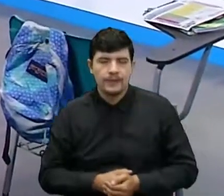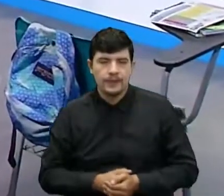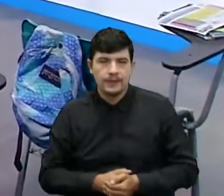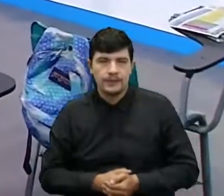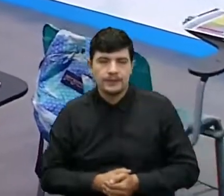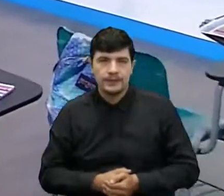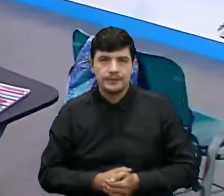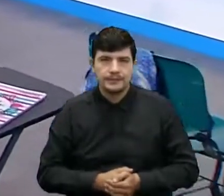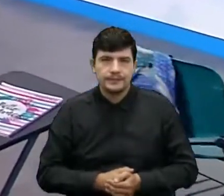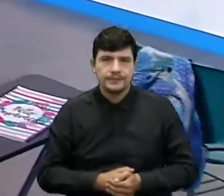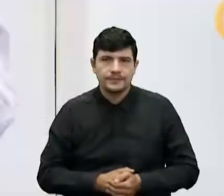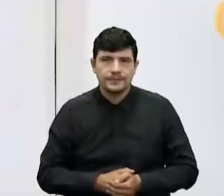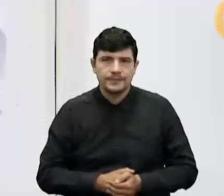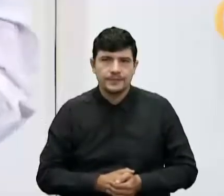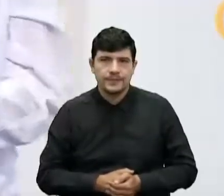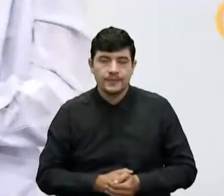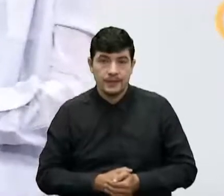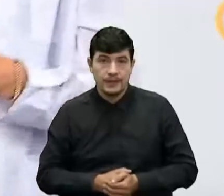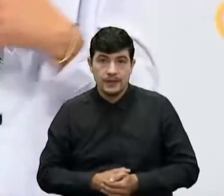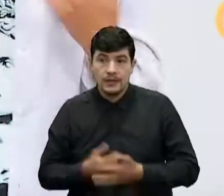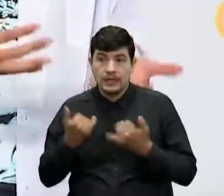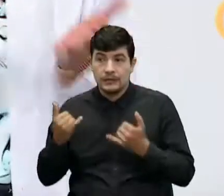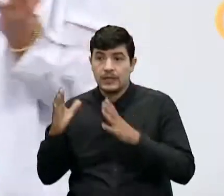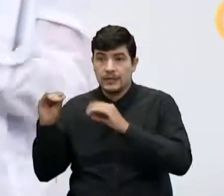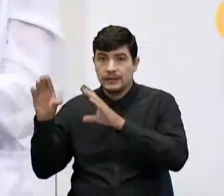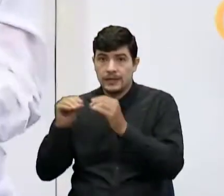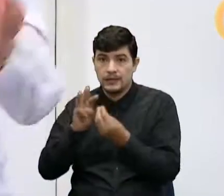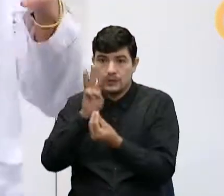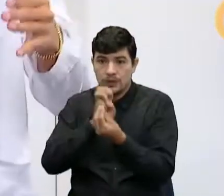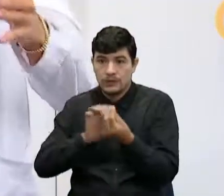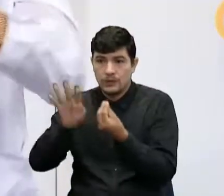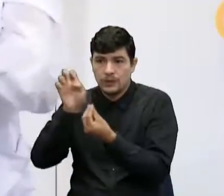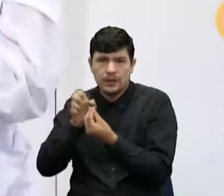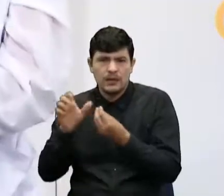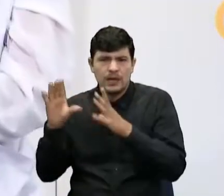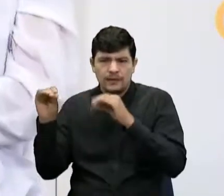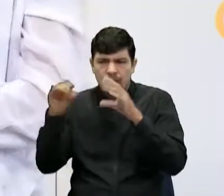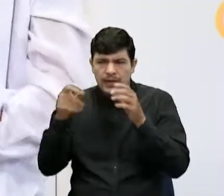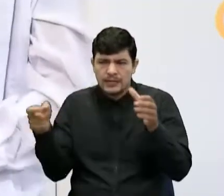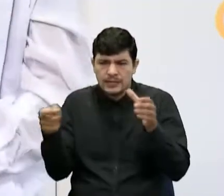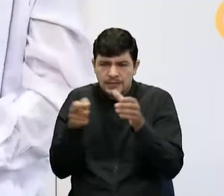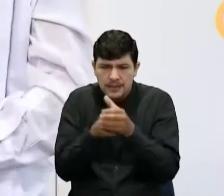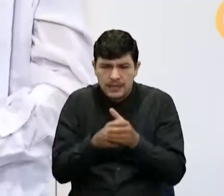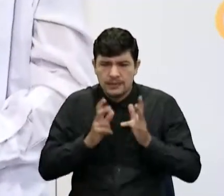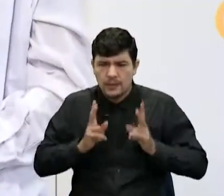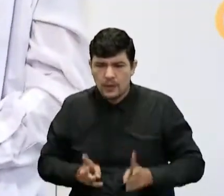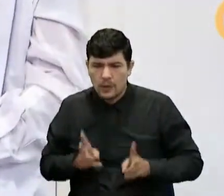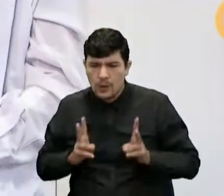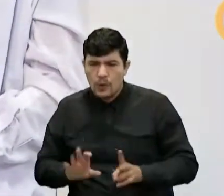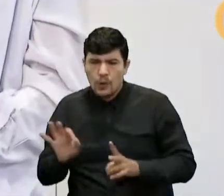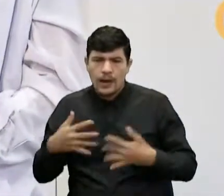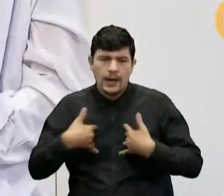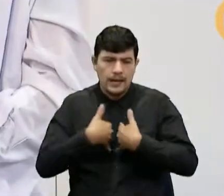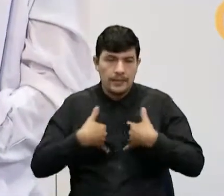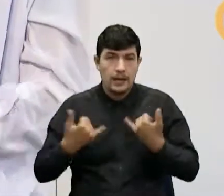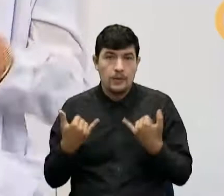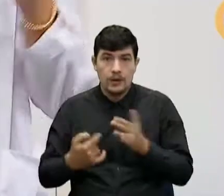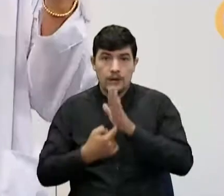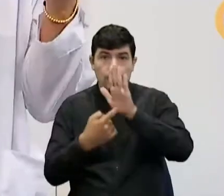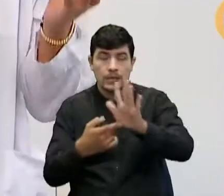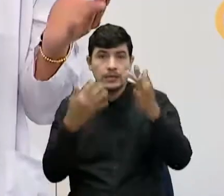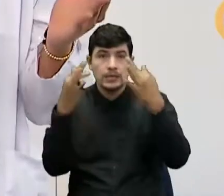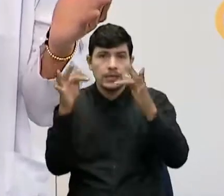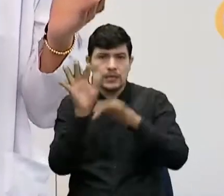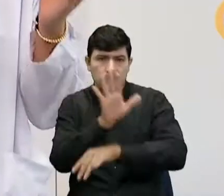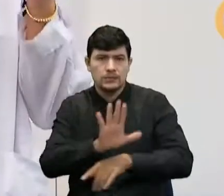Que están viendo Acerca de las especies Estamos hablando De especie Población De animales Y de vía de extinción Nosotros tenemos Una tarea para la casa